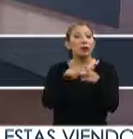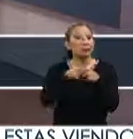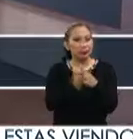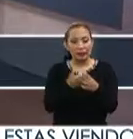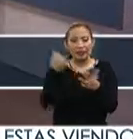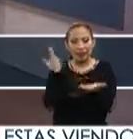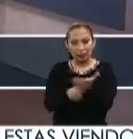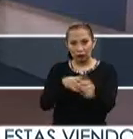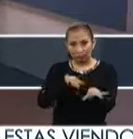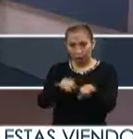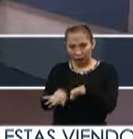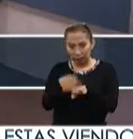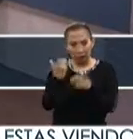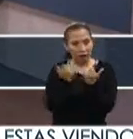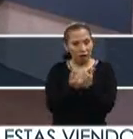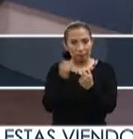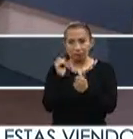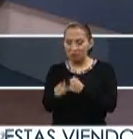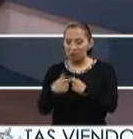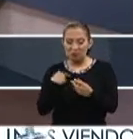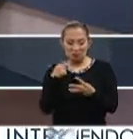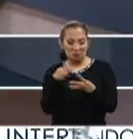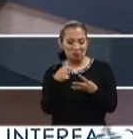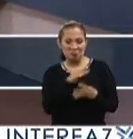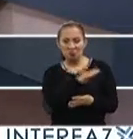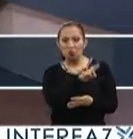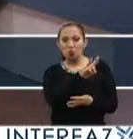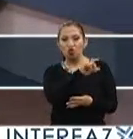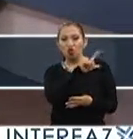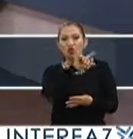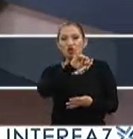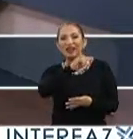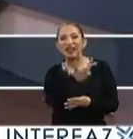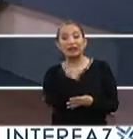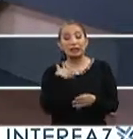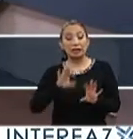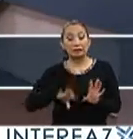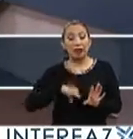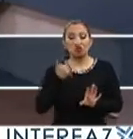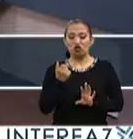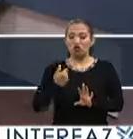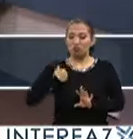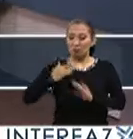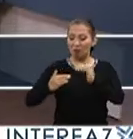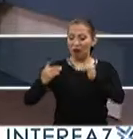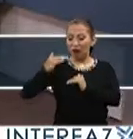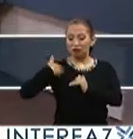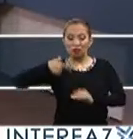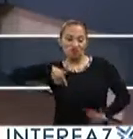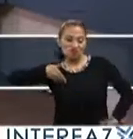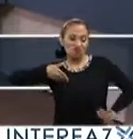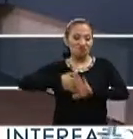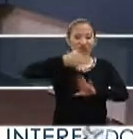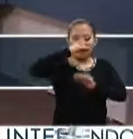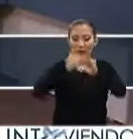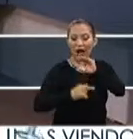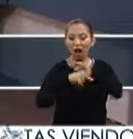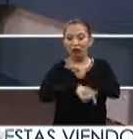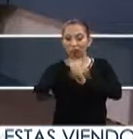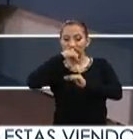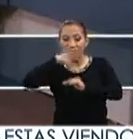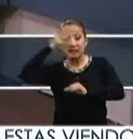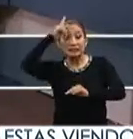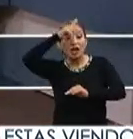a nivel laboral? Igualmente, tiene las mismas características que el bullying, es decir, es abuso de poder, es una situación de